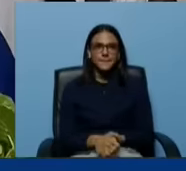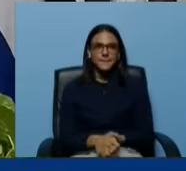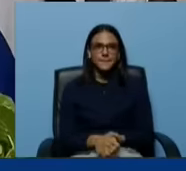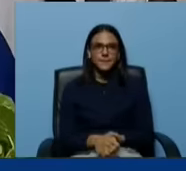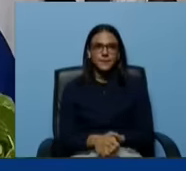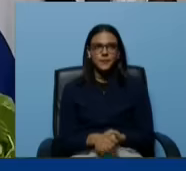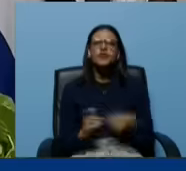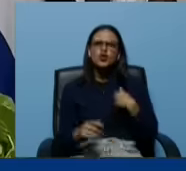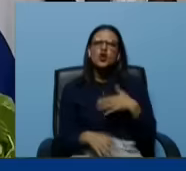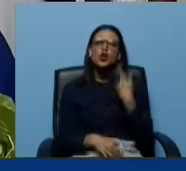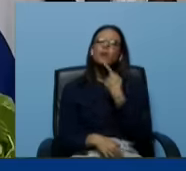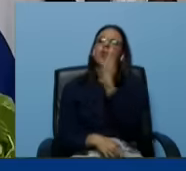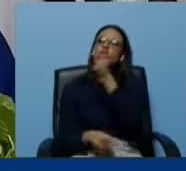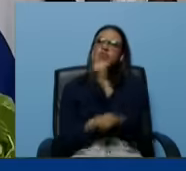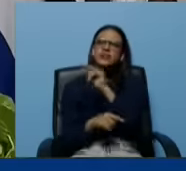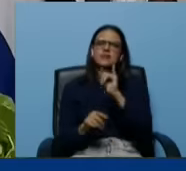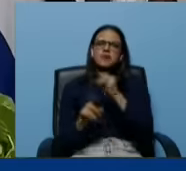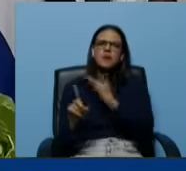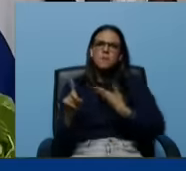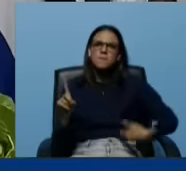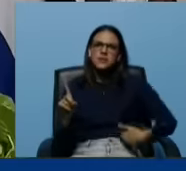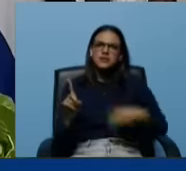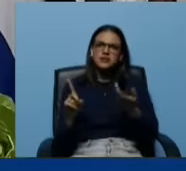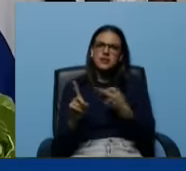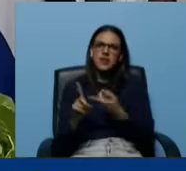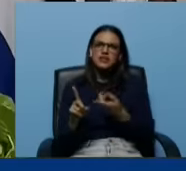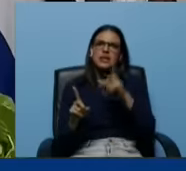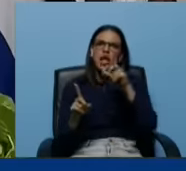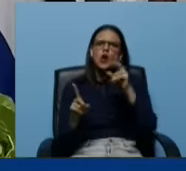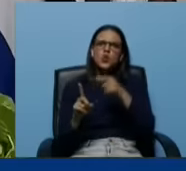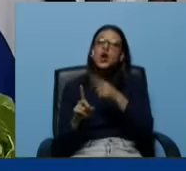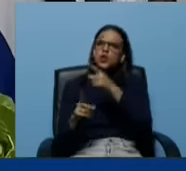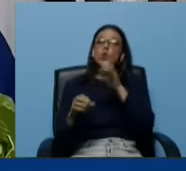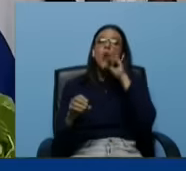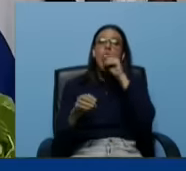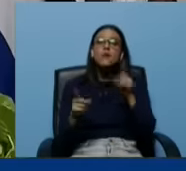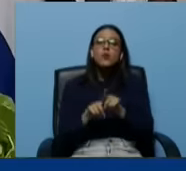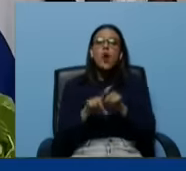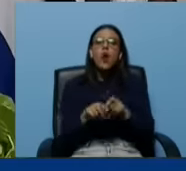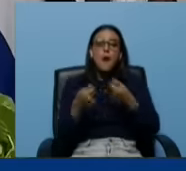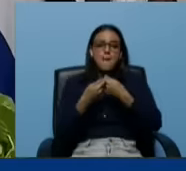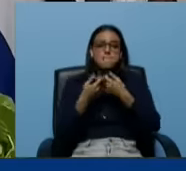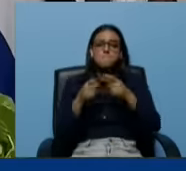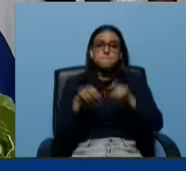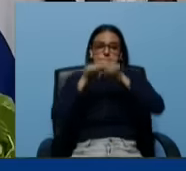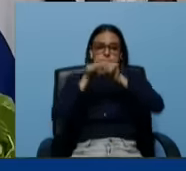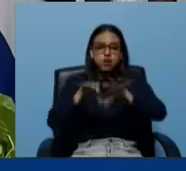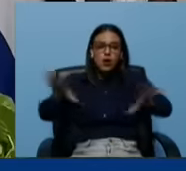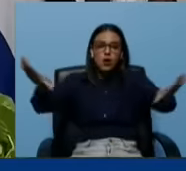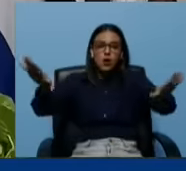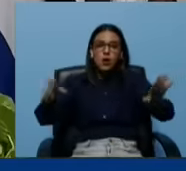¿qué te podría decir Lula? Ya que vos lo has hablado esto públicamente.